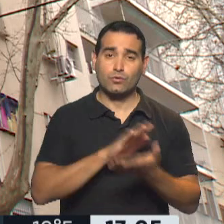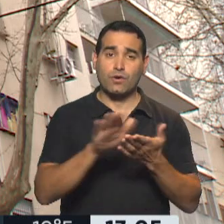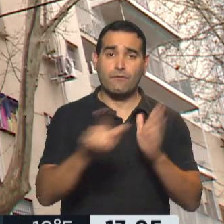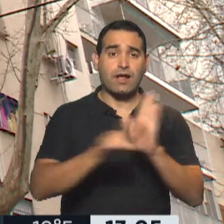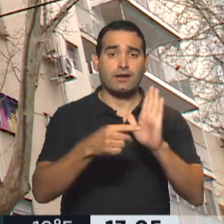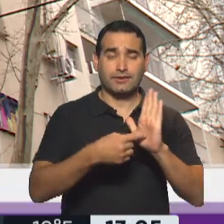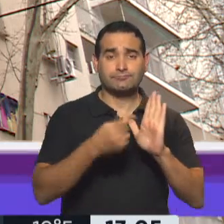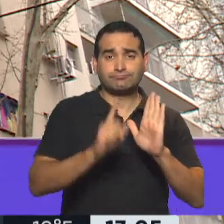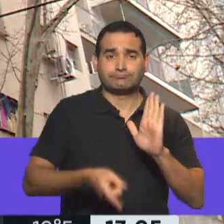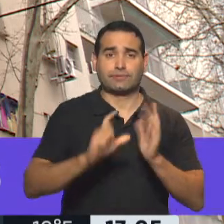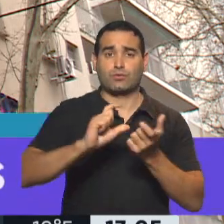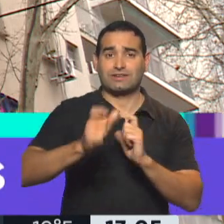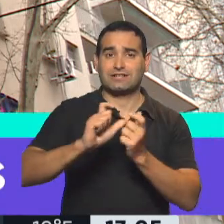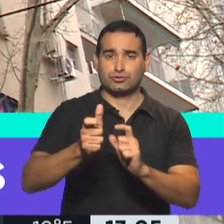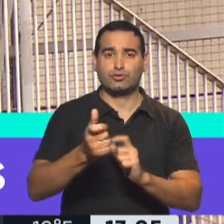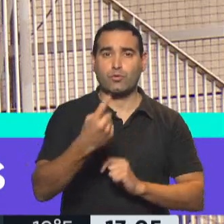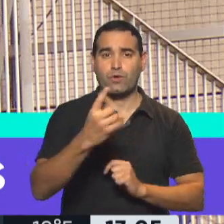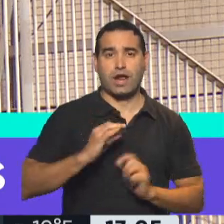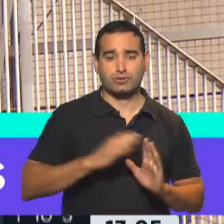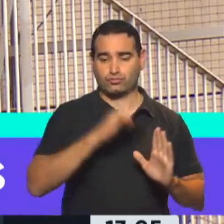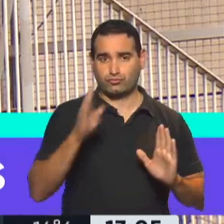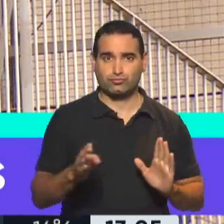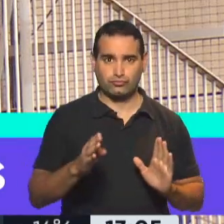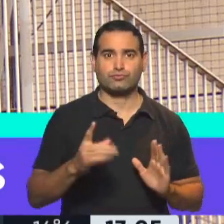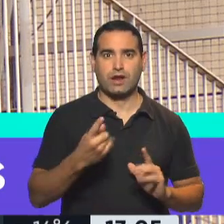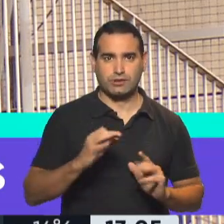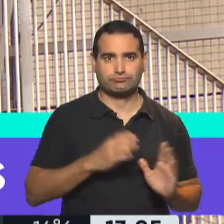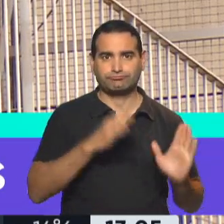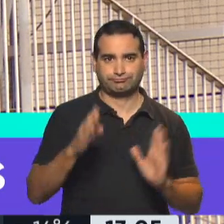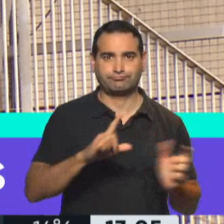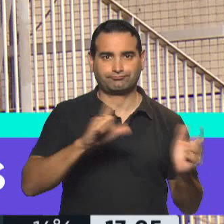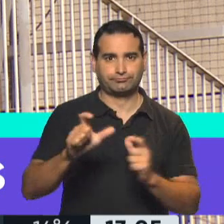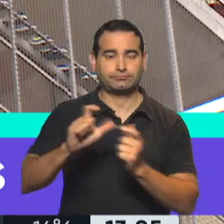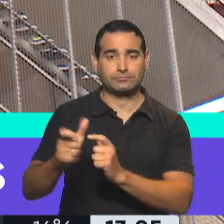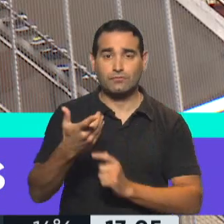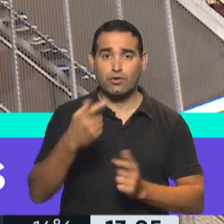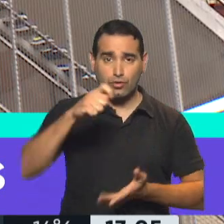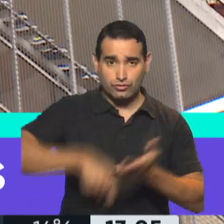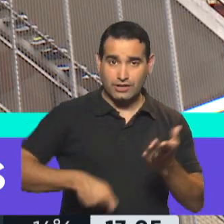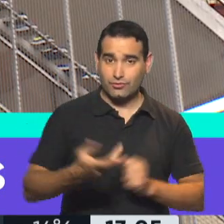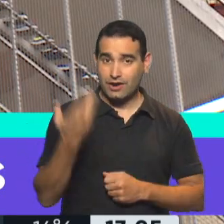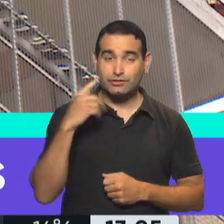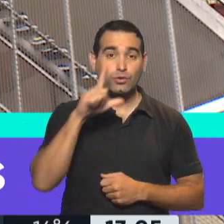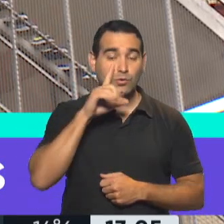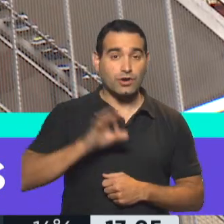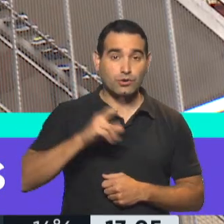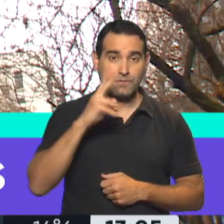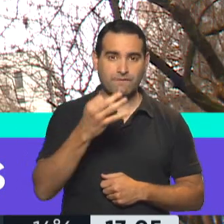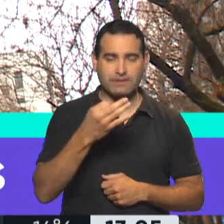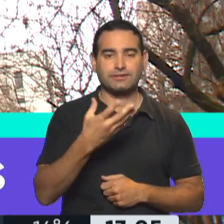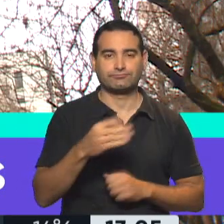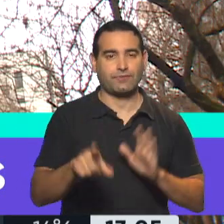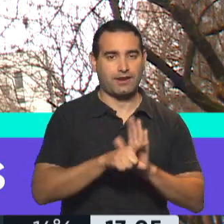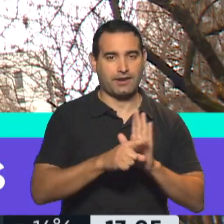prevé actualizaciones únicamente anuales por lo que se aplicará a aquellos contratos que hayan iniciado en julio del 2020